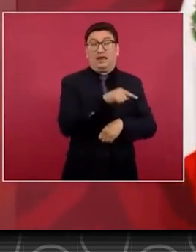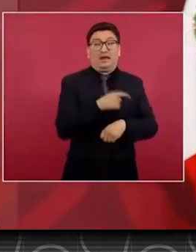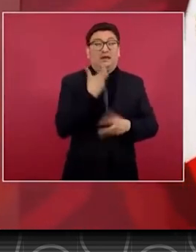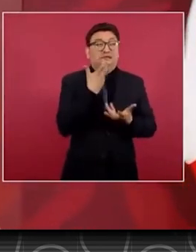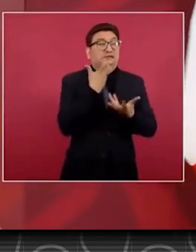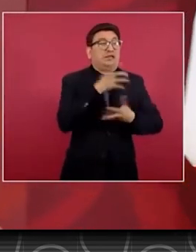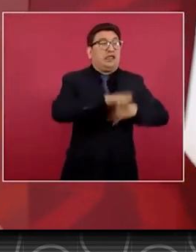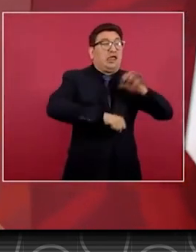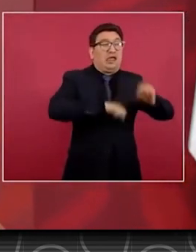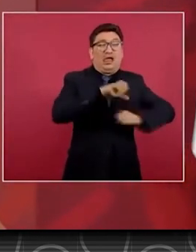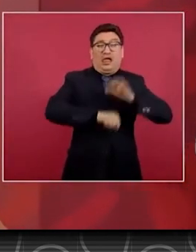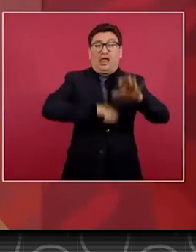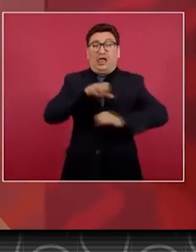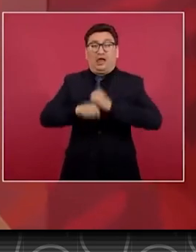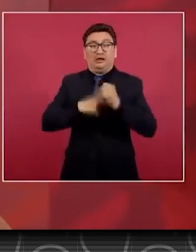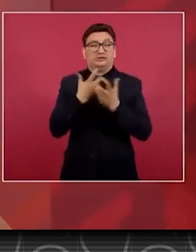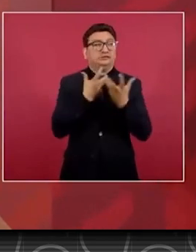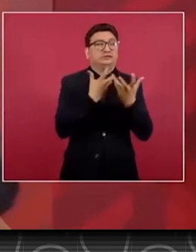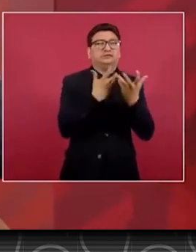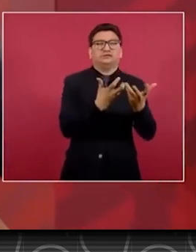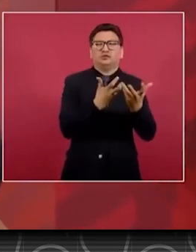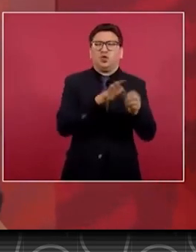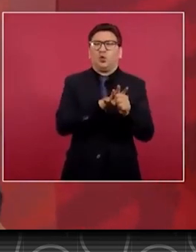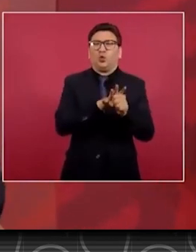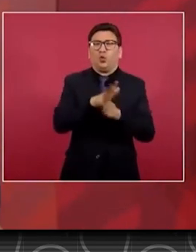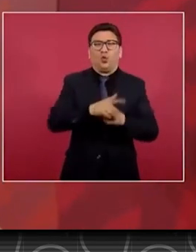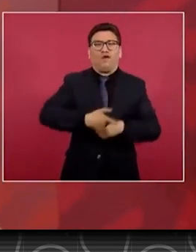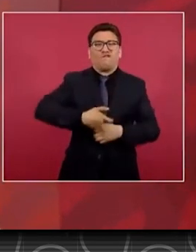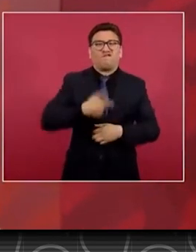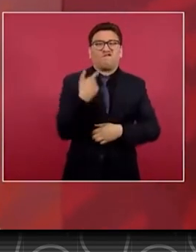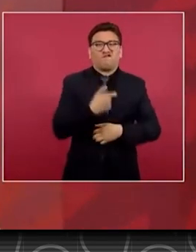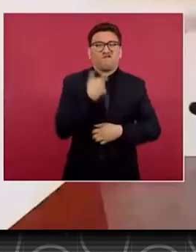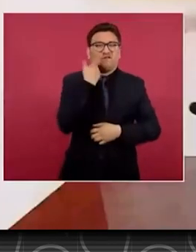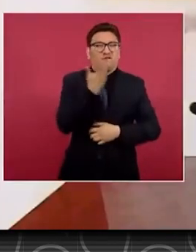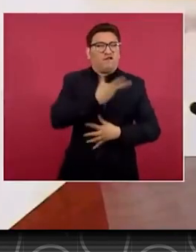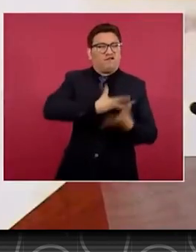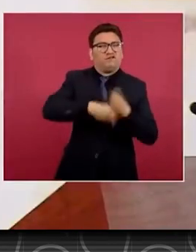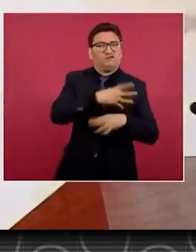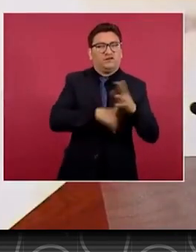voraces. Lo que buscan es el lucro.